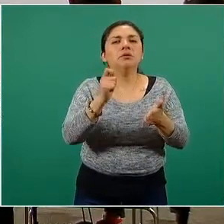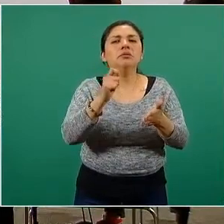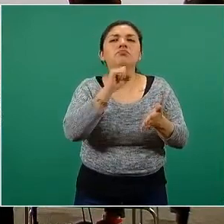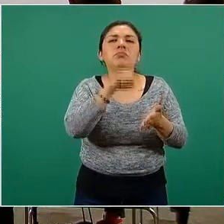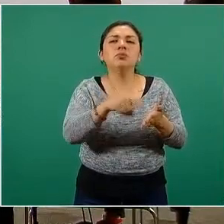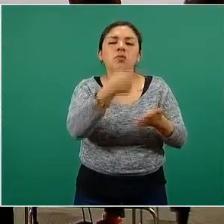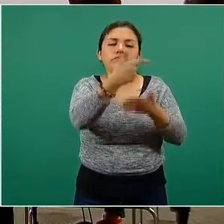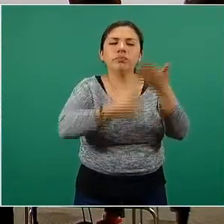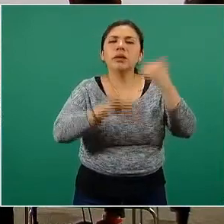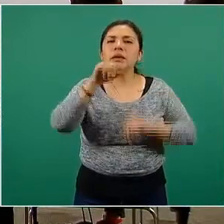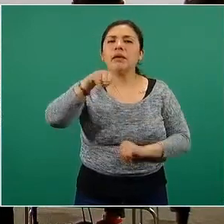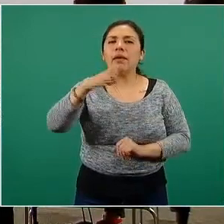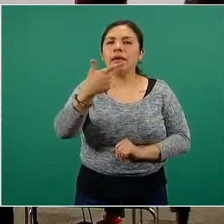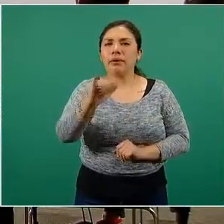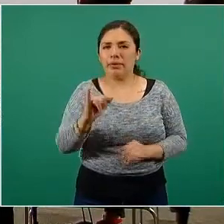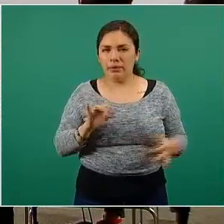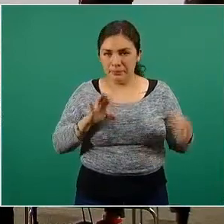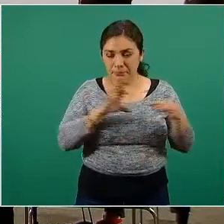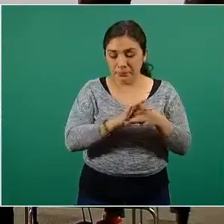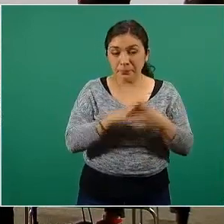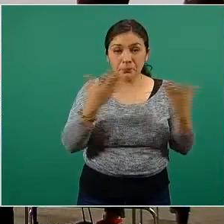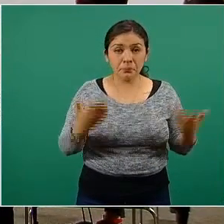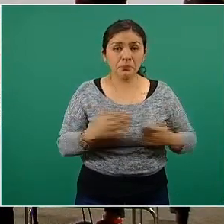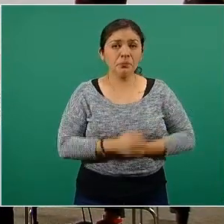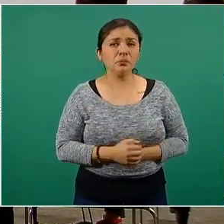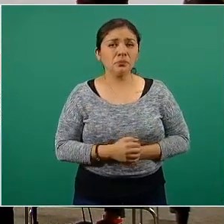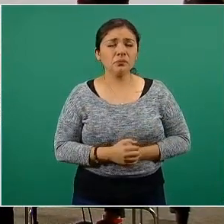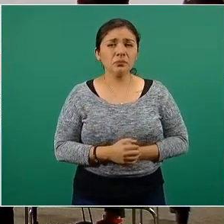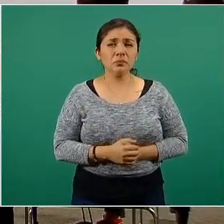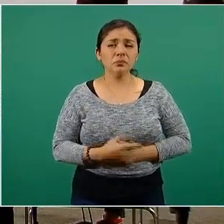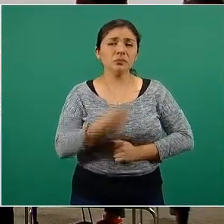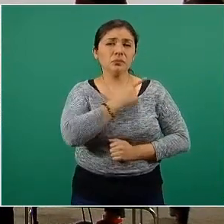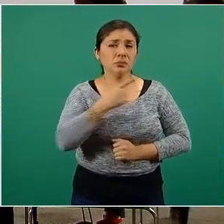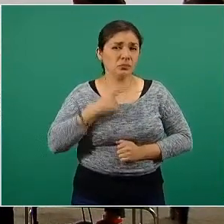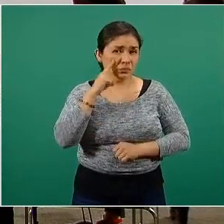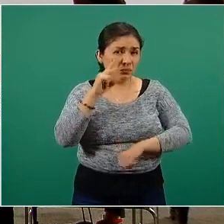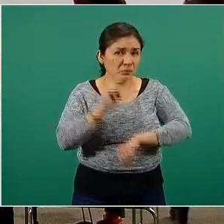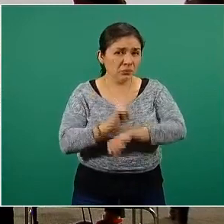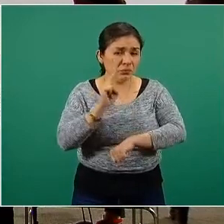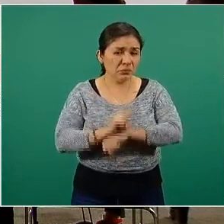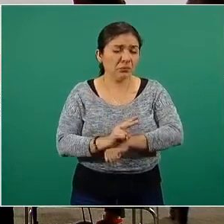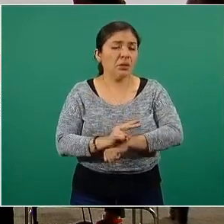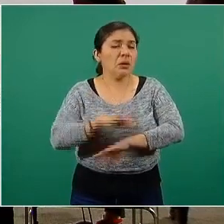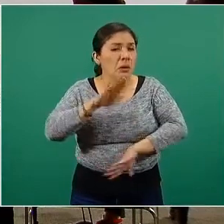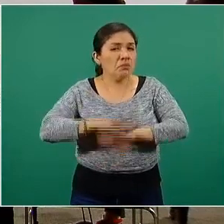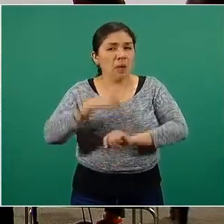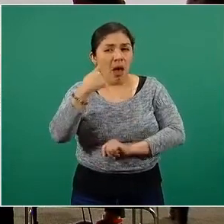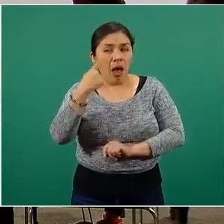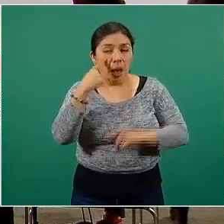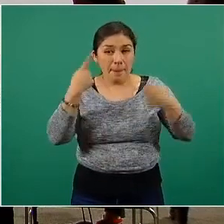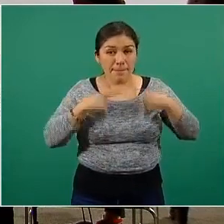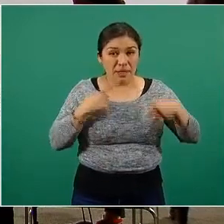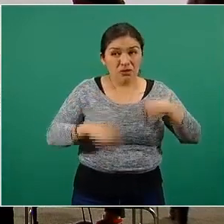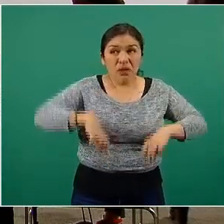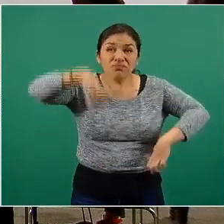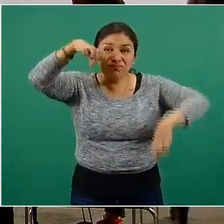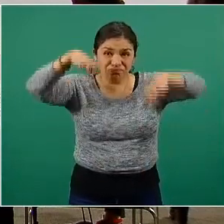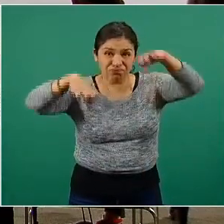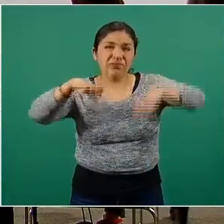censo de INEGI. Hay que tener en cuenta que también, especialmente en los adultos